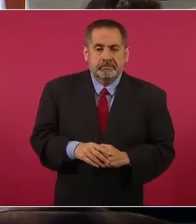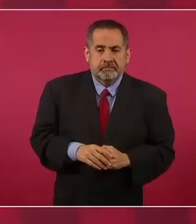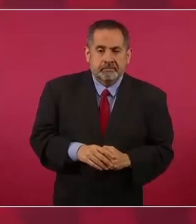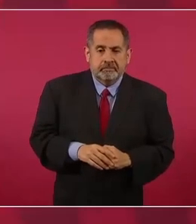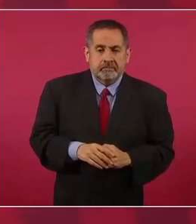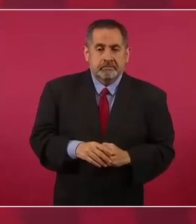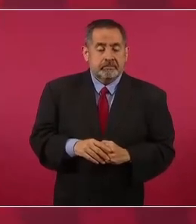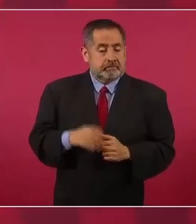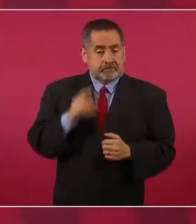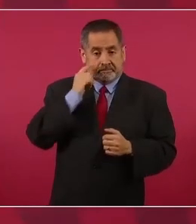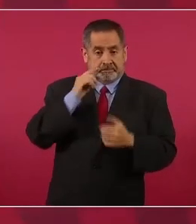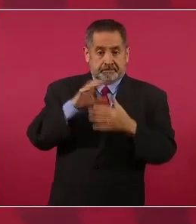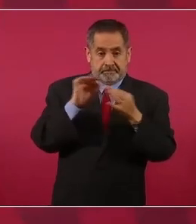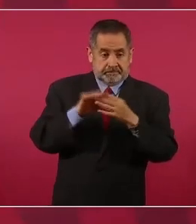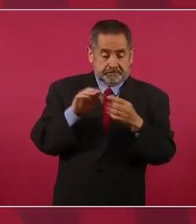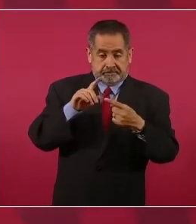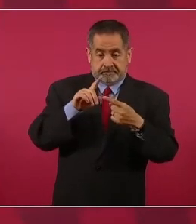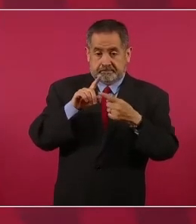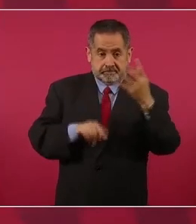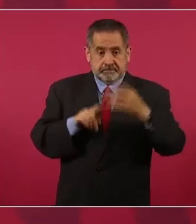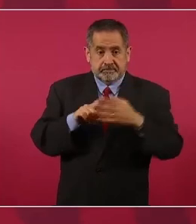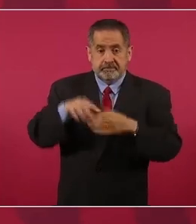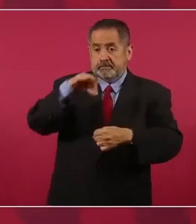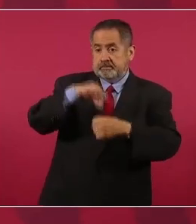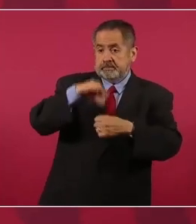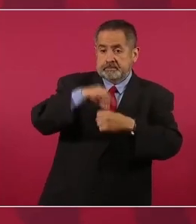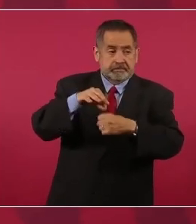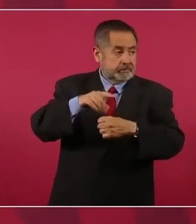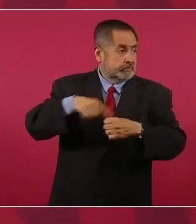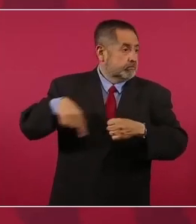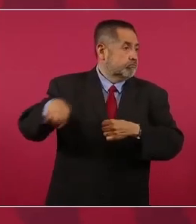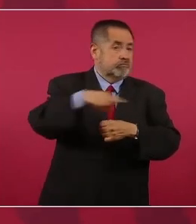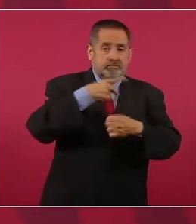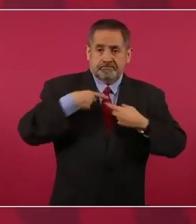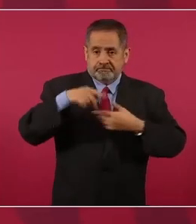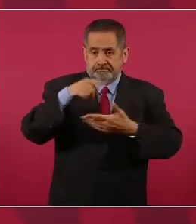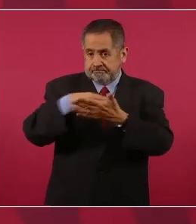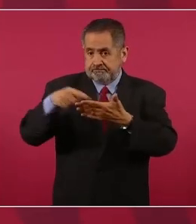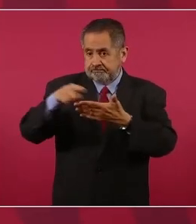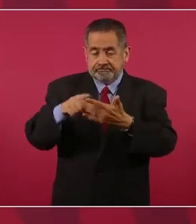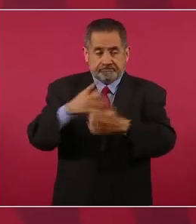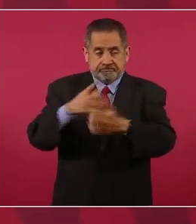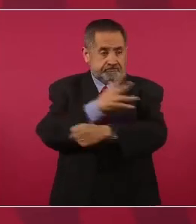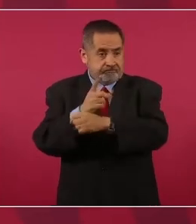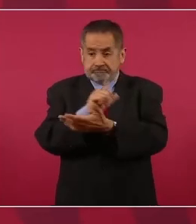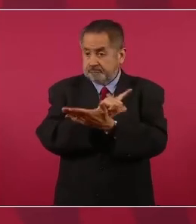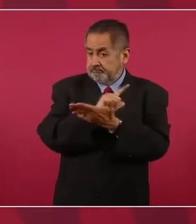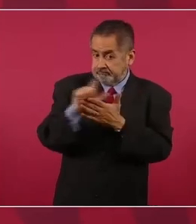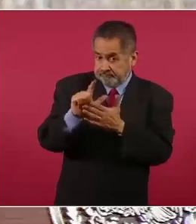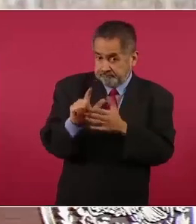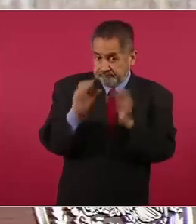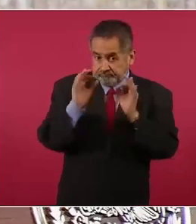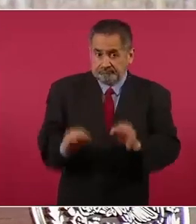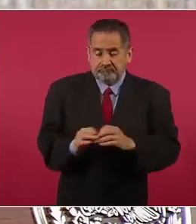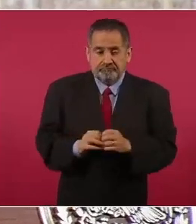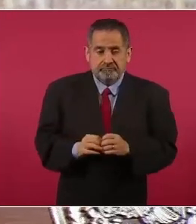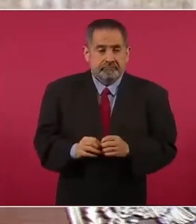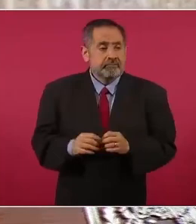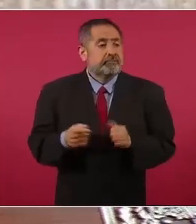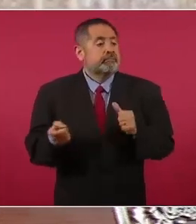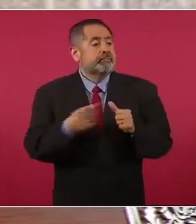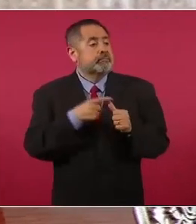que para garantizar elecciones limpias y libres se tenga